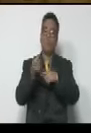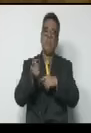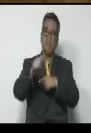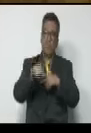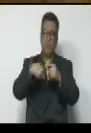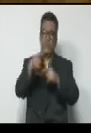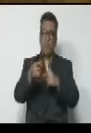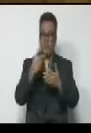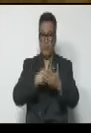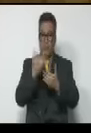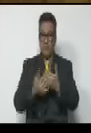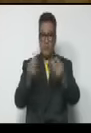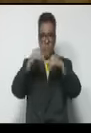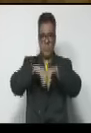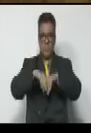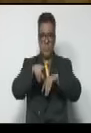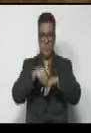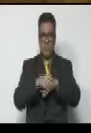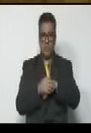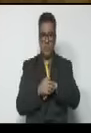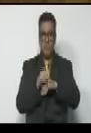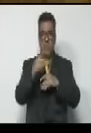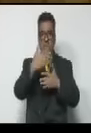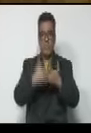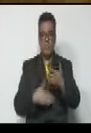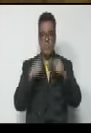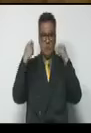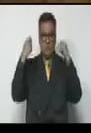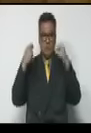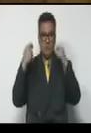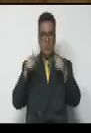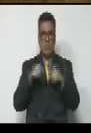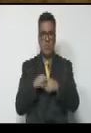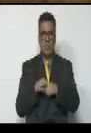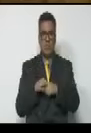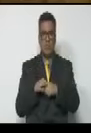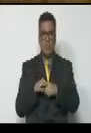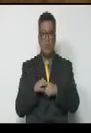acuerdo es un acto de protesta.